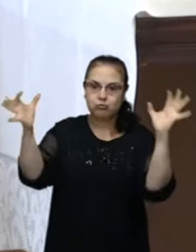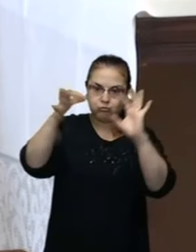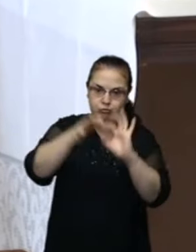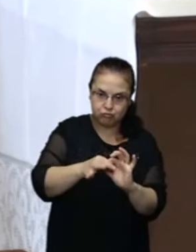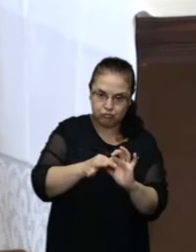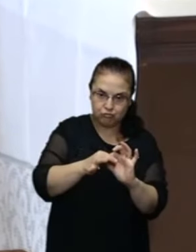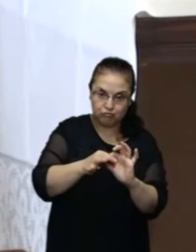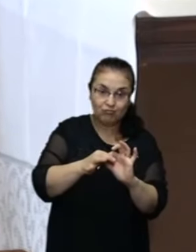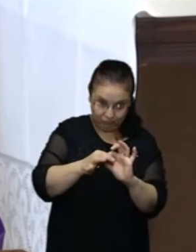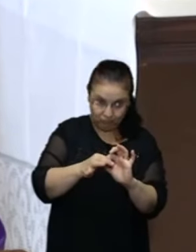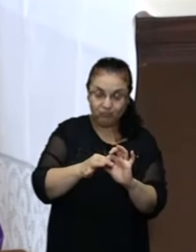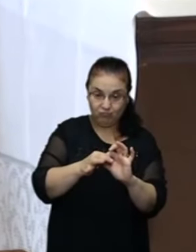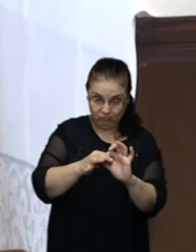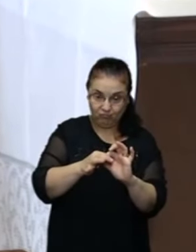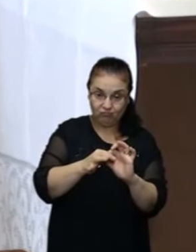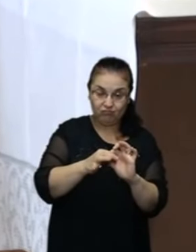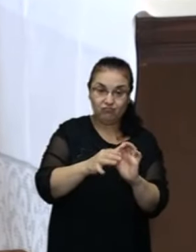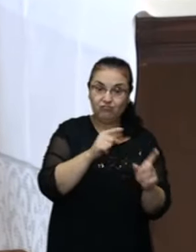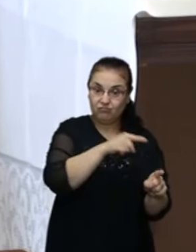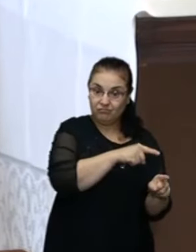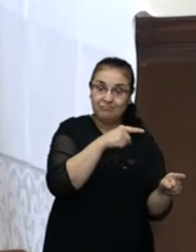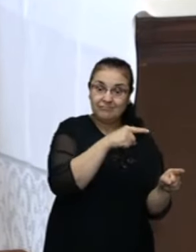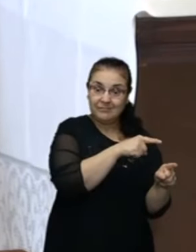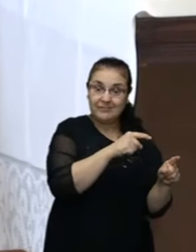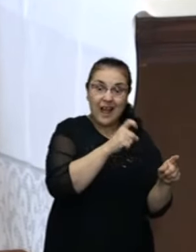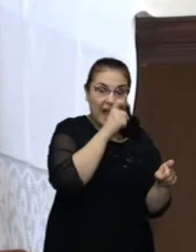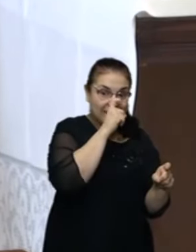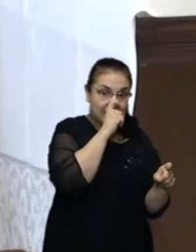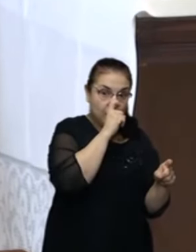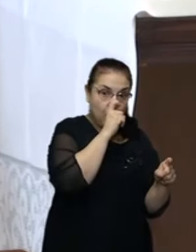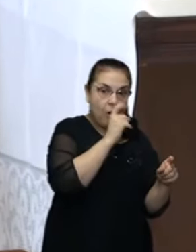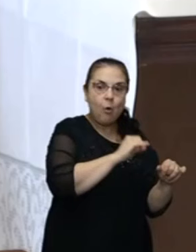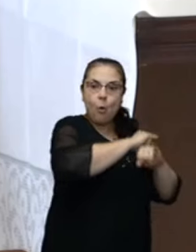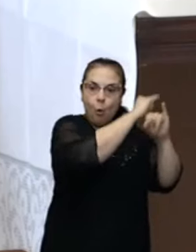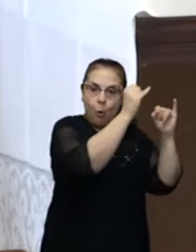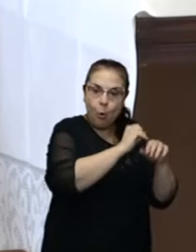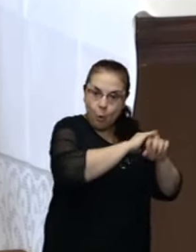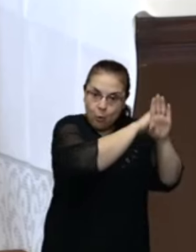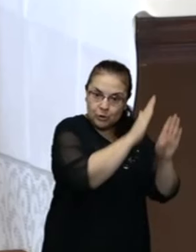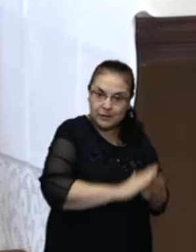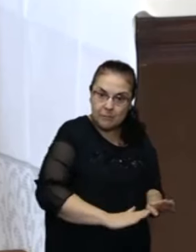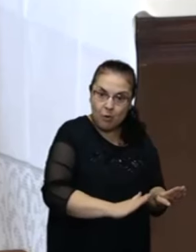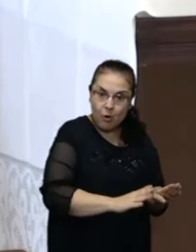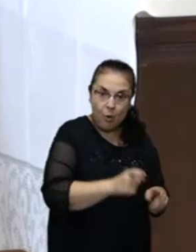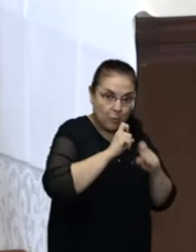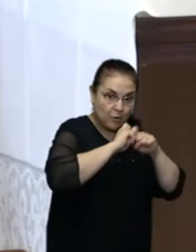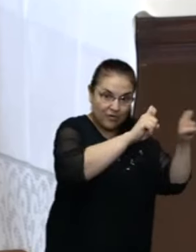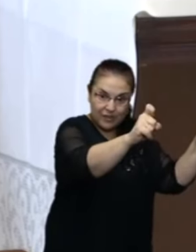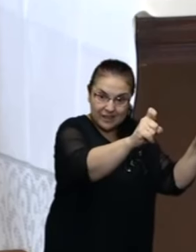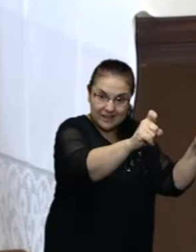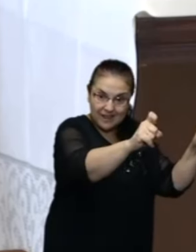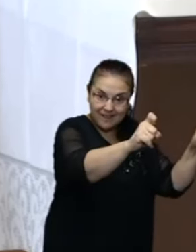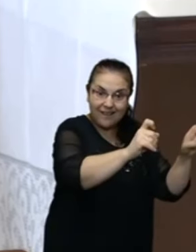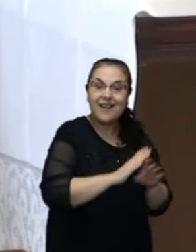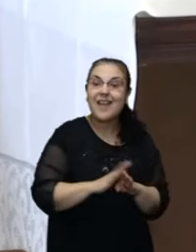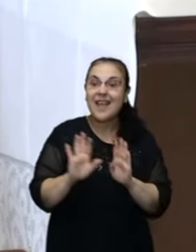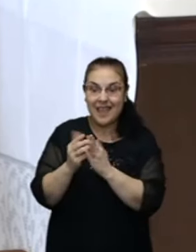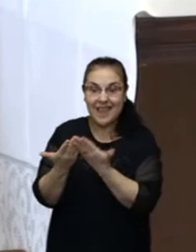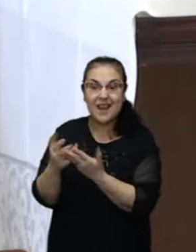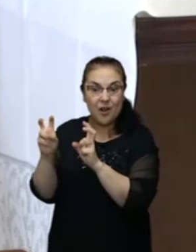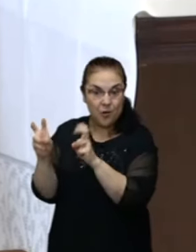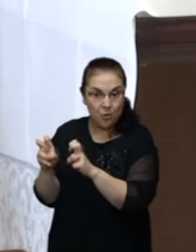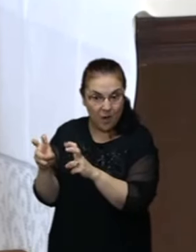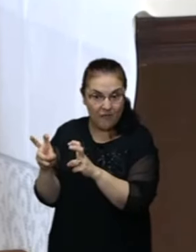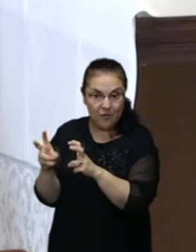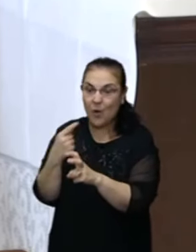profetas del Antiguo Testamento, pero al mismo tiempo el que nos va a anunciar que la